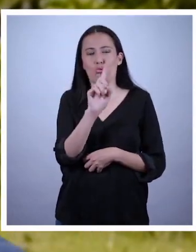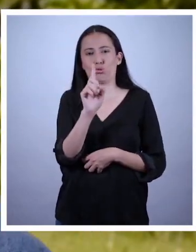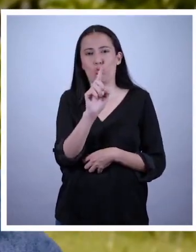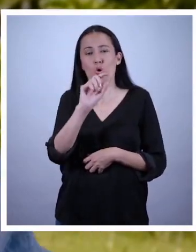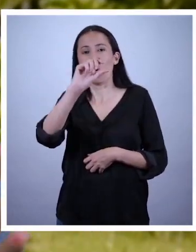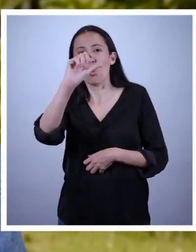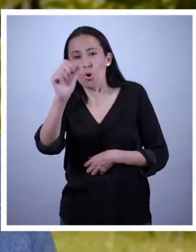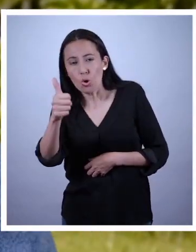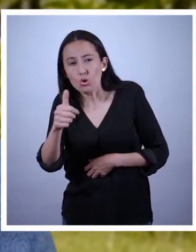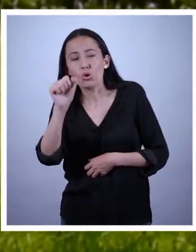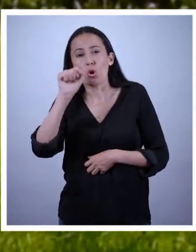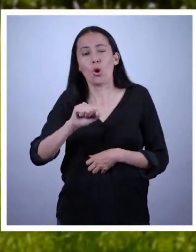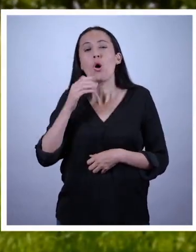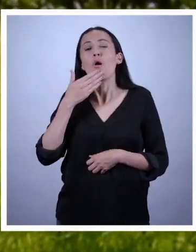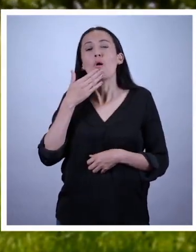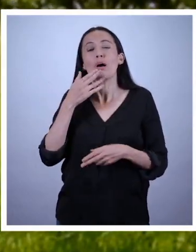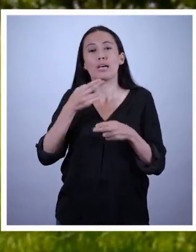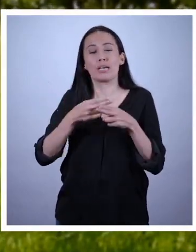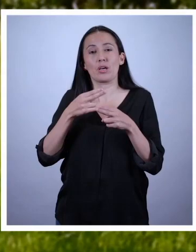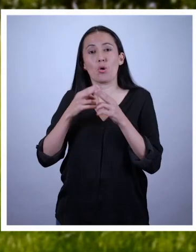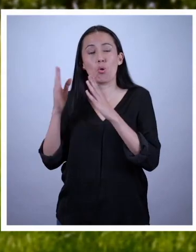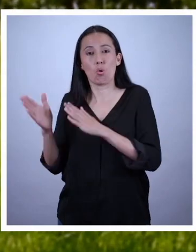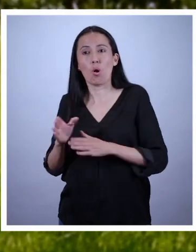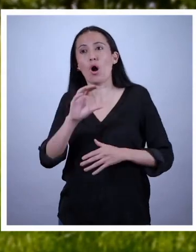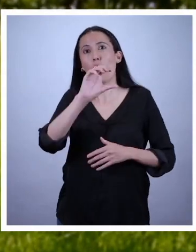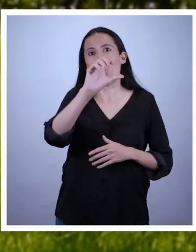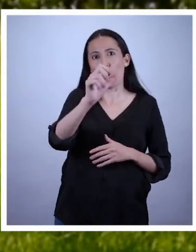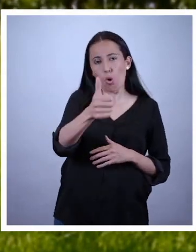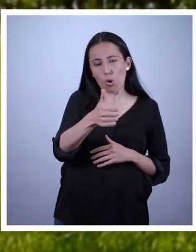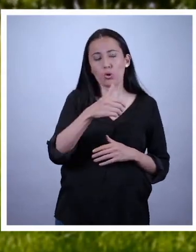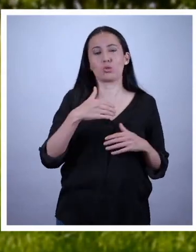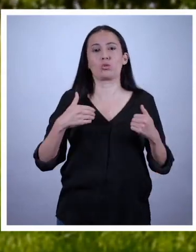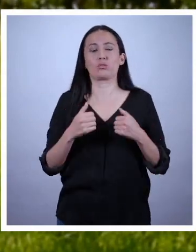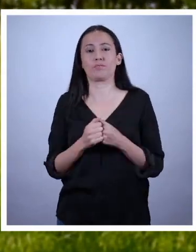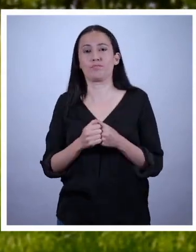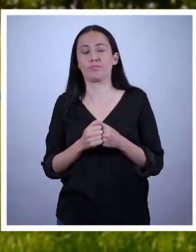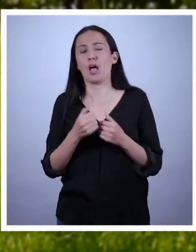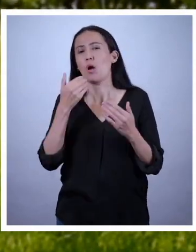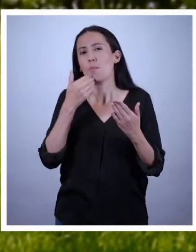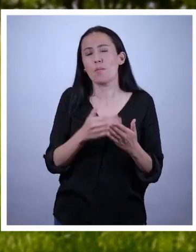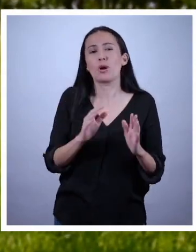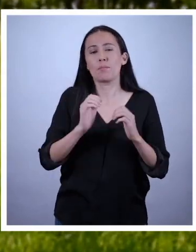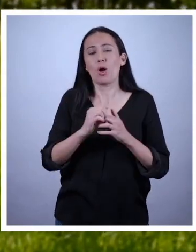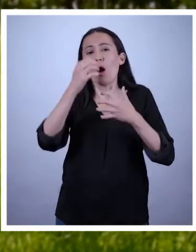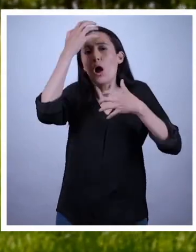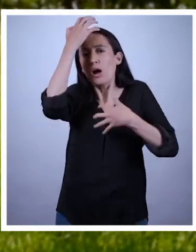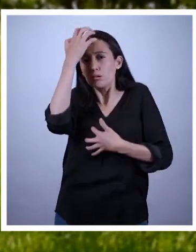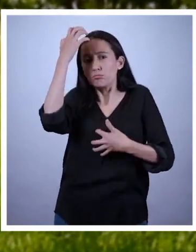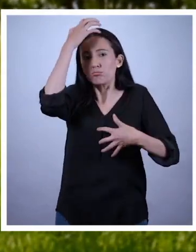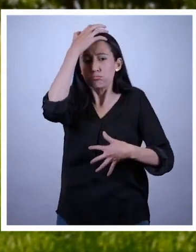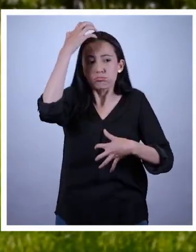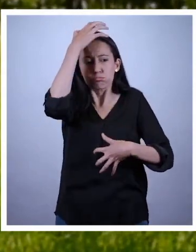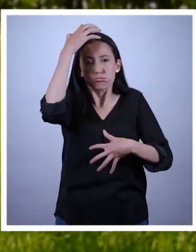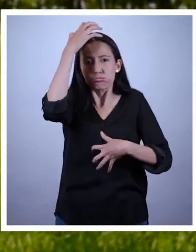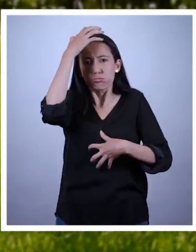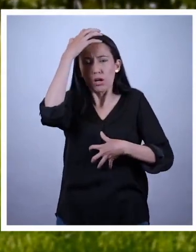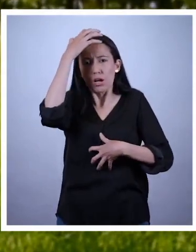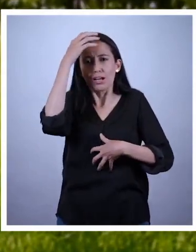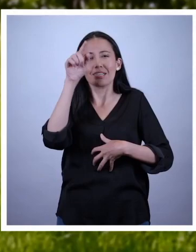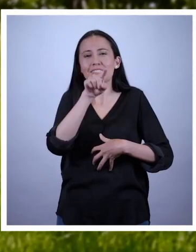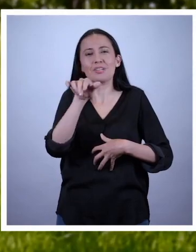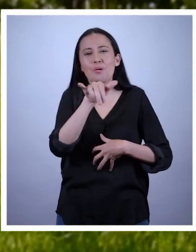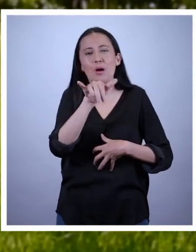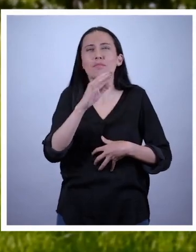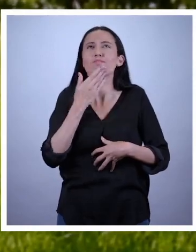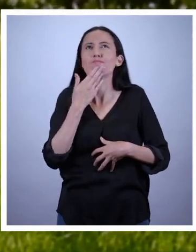monos precisamente, sino que descendemos de uno, que es el mismo del que descienden otros primates. Digamos que los